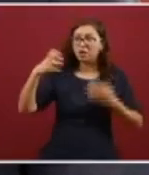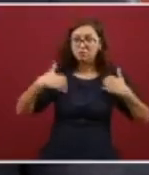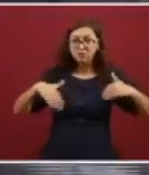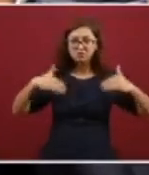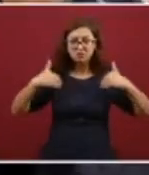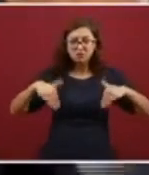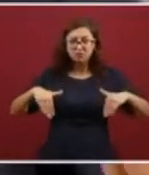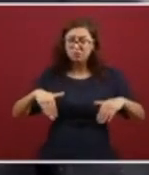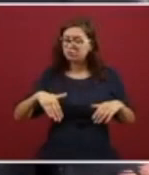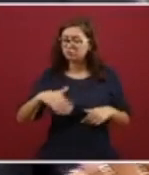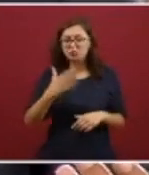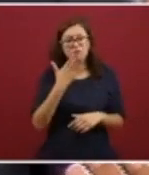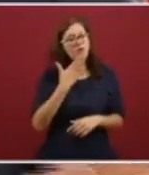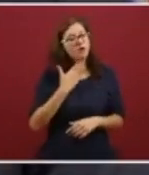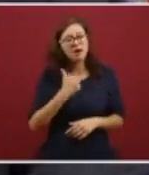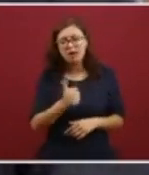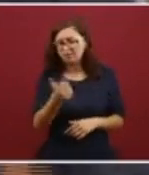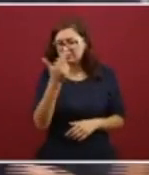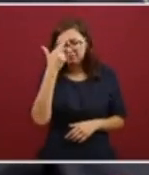y si